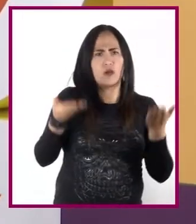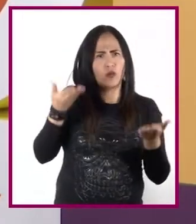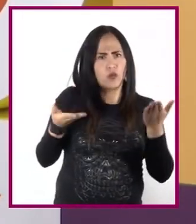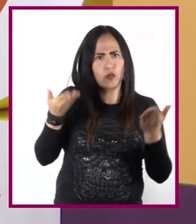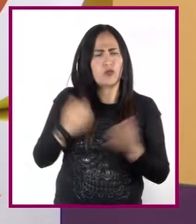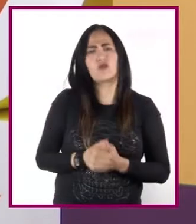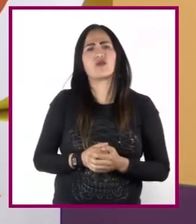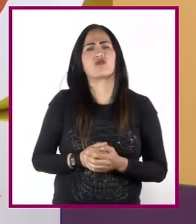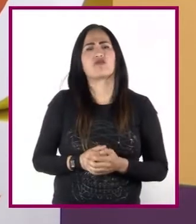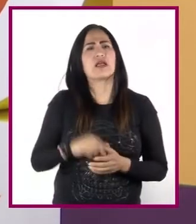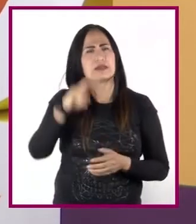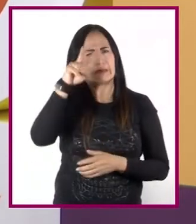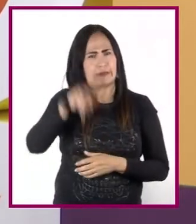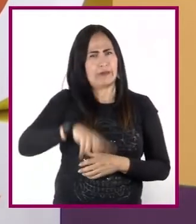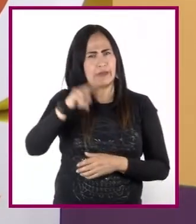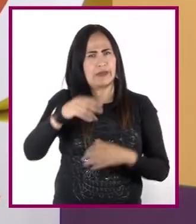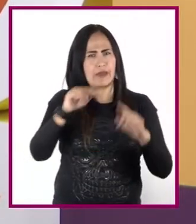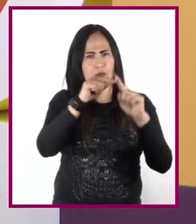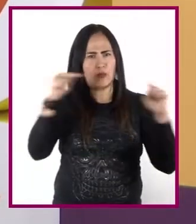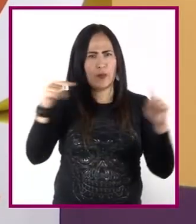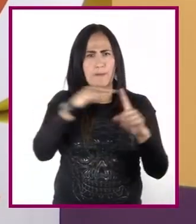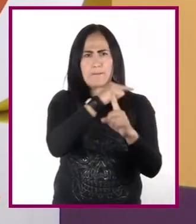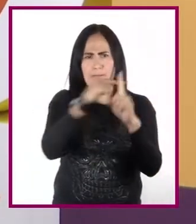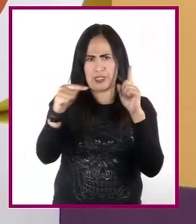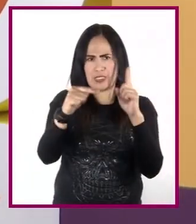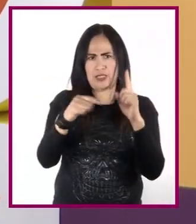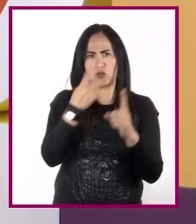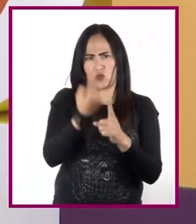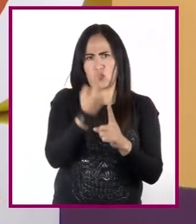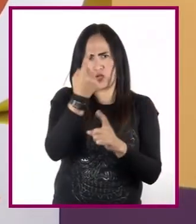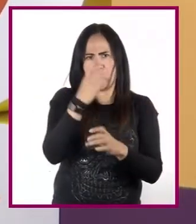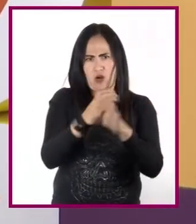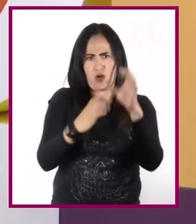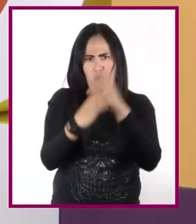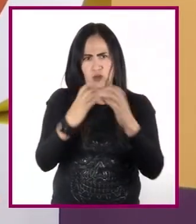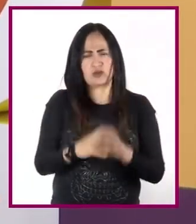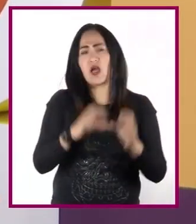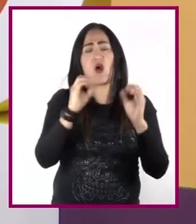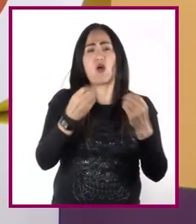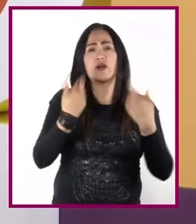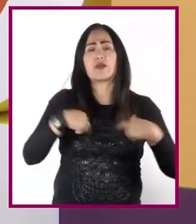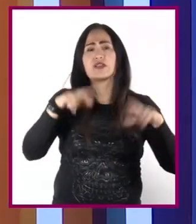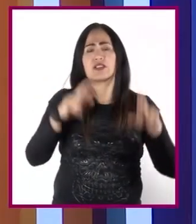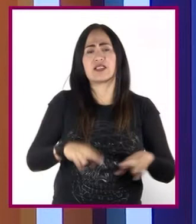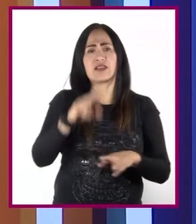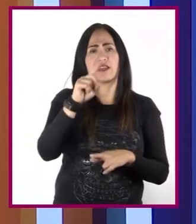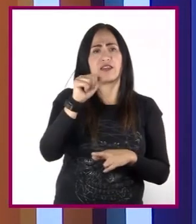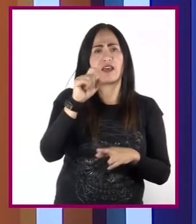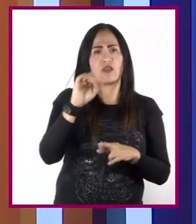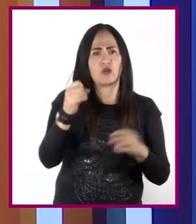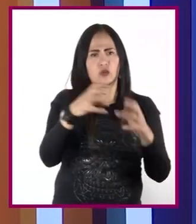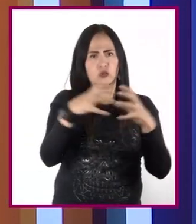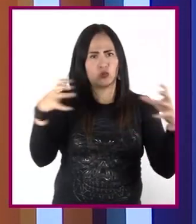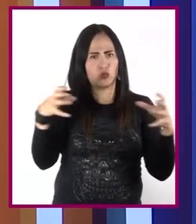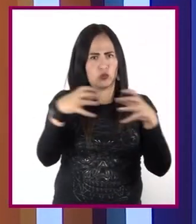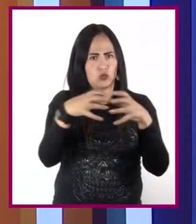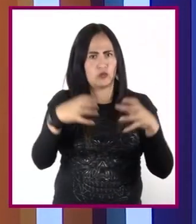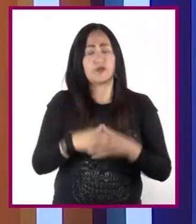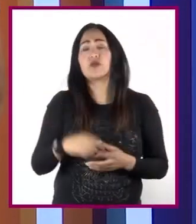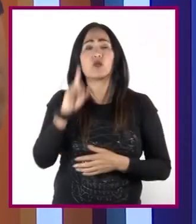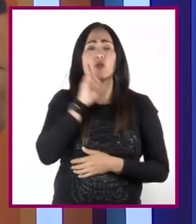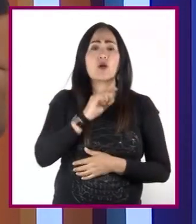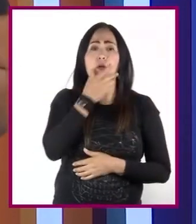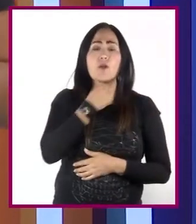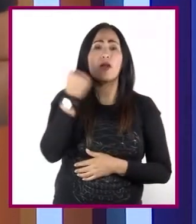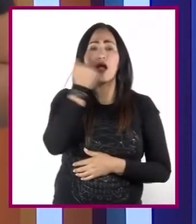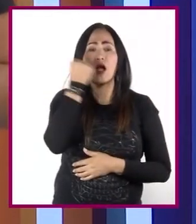la estimación real de la medida de un objeto y como representante de un conjunto de datos. Alumnas y alumnos, les recomendamos